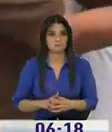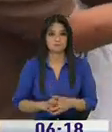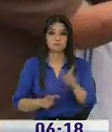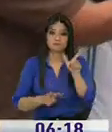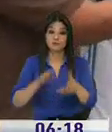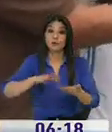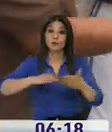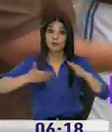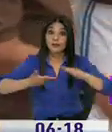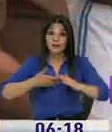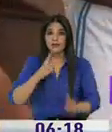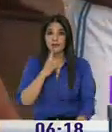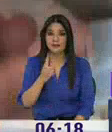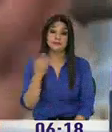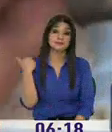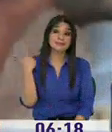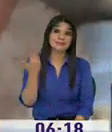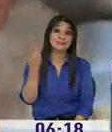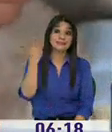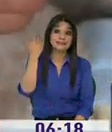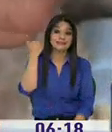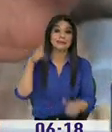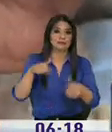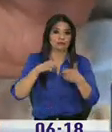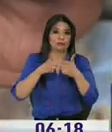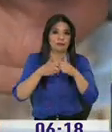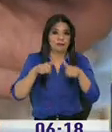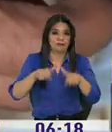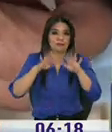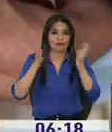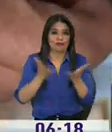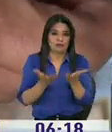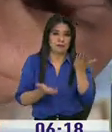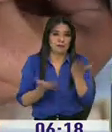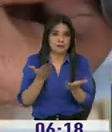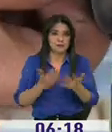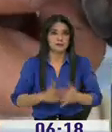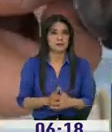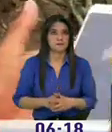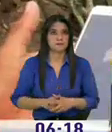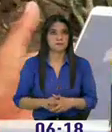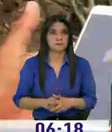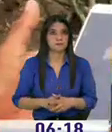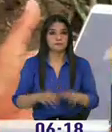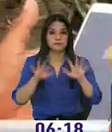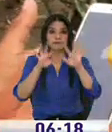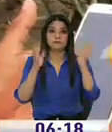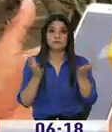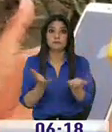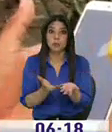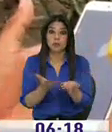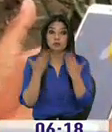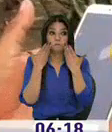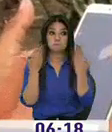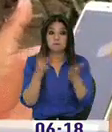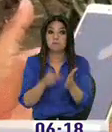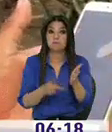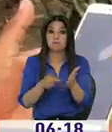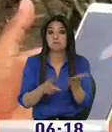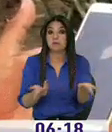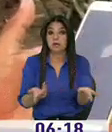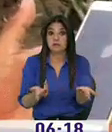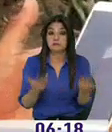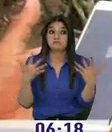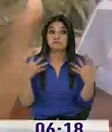atribuyen el hecho a los acontecimientos que se dan actualmente en el mundo cosas de del planeta que estará pasando no sobre estos